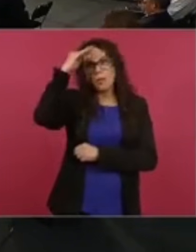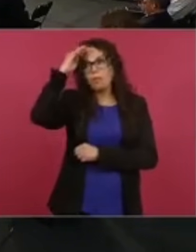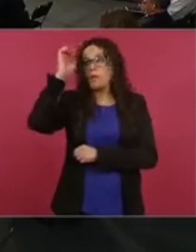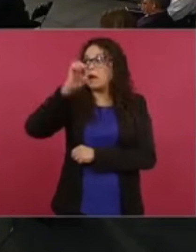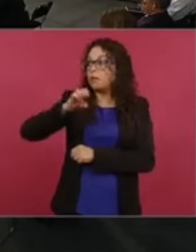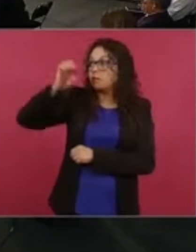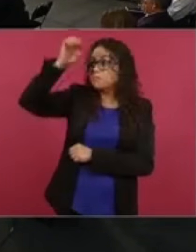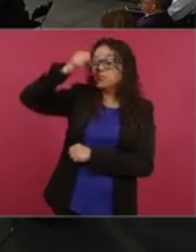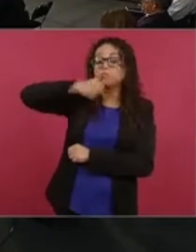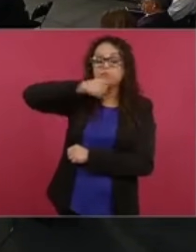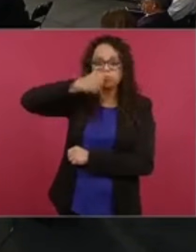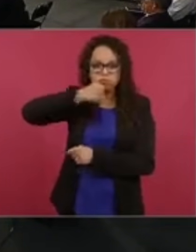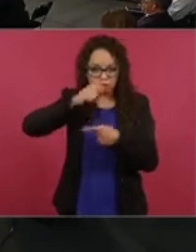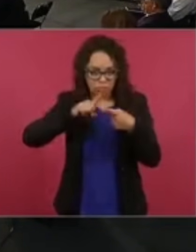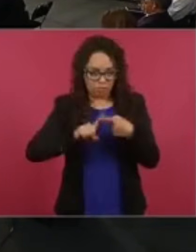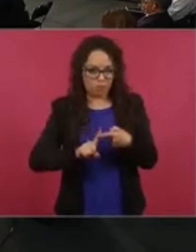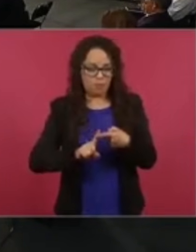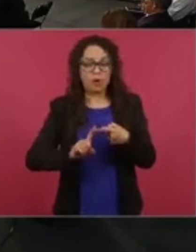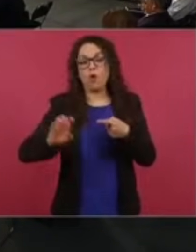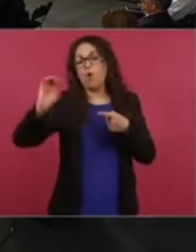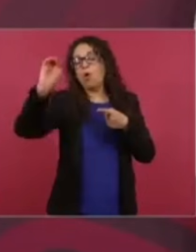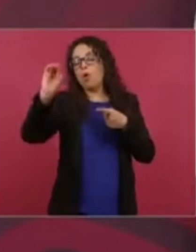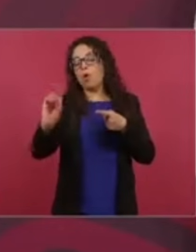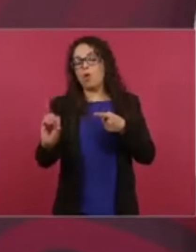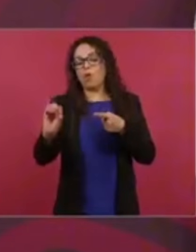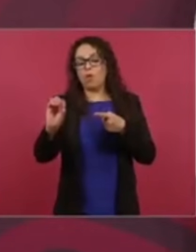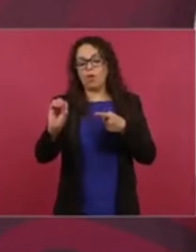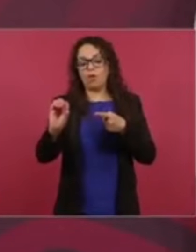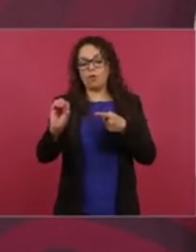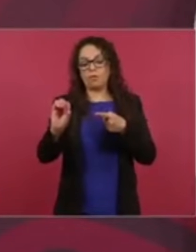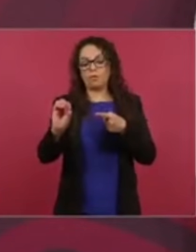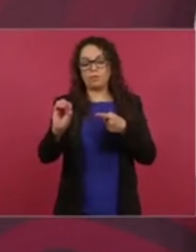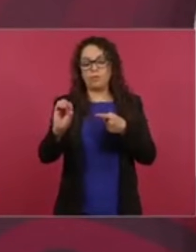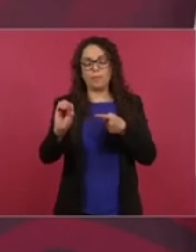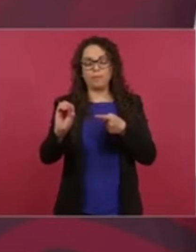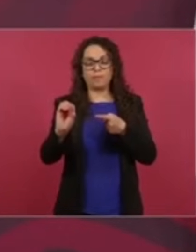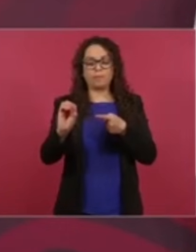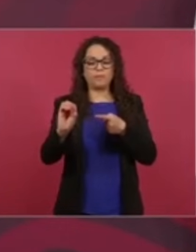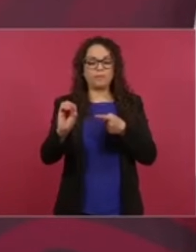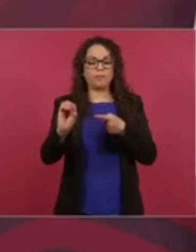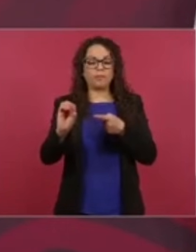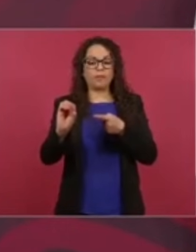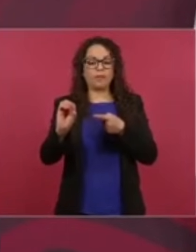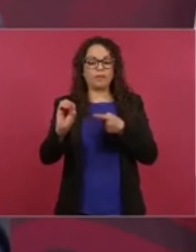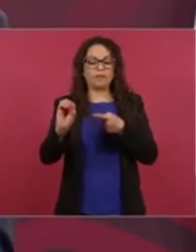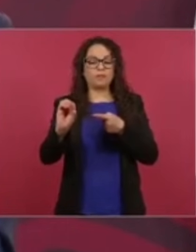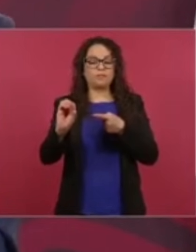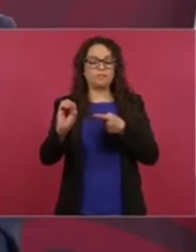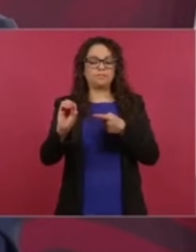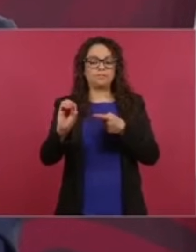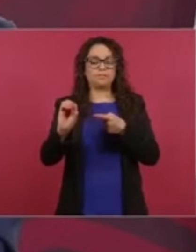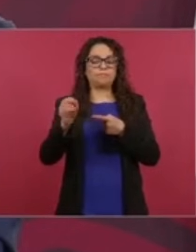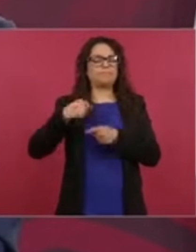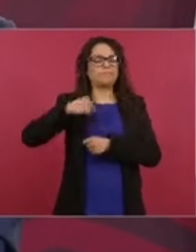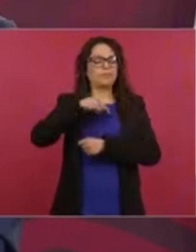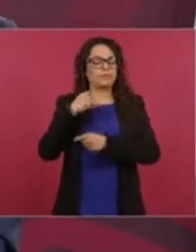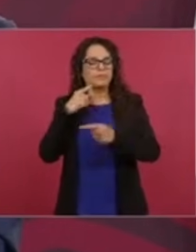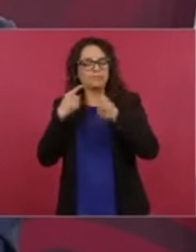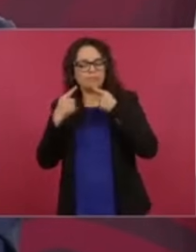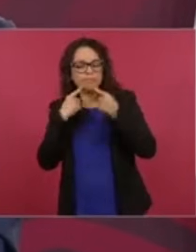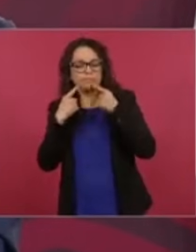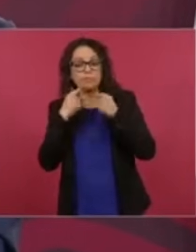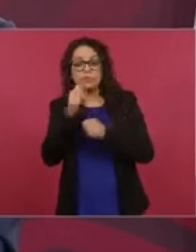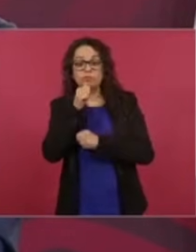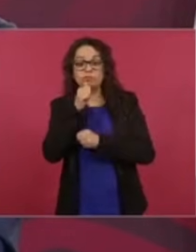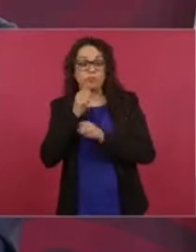antes de que tomáramos la decisión de que se apoyara a los adultos mayores